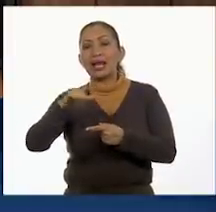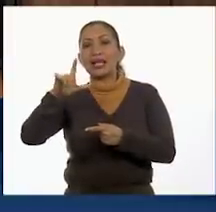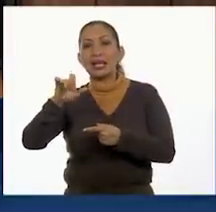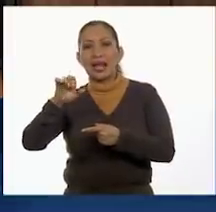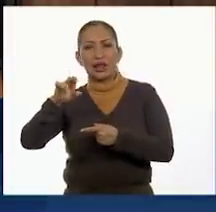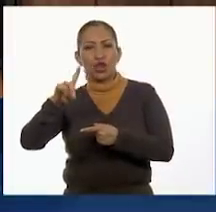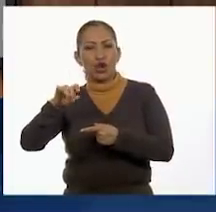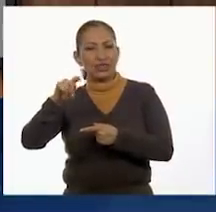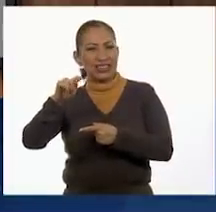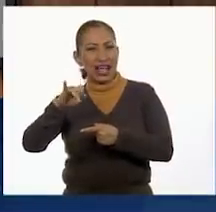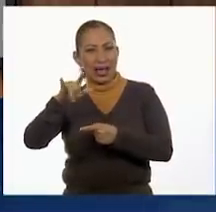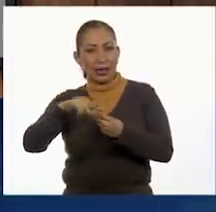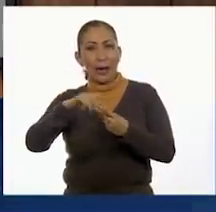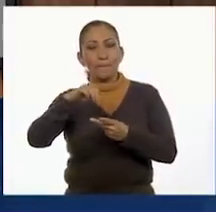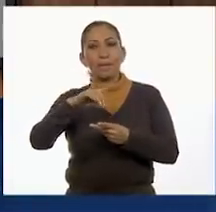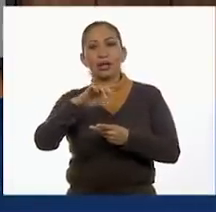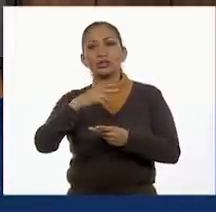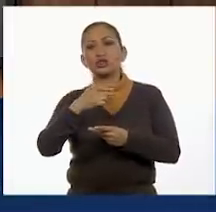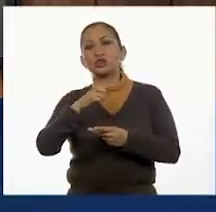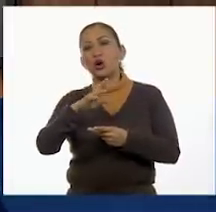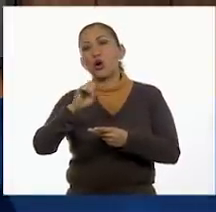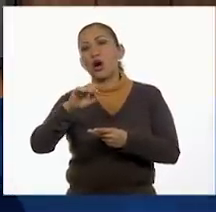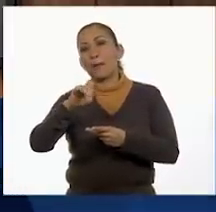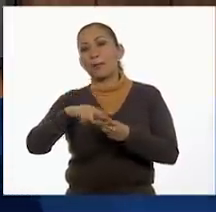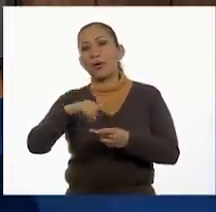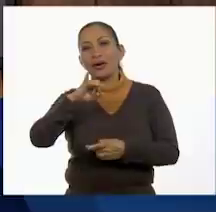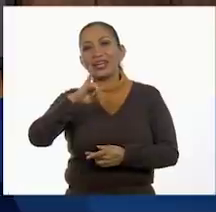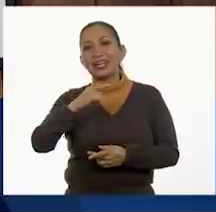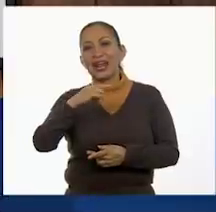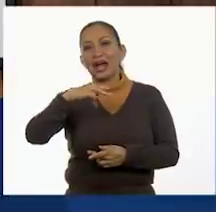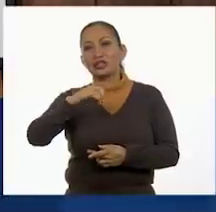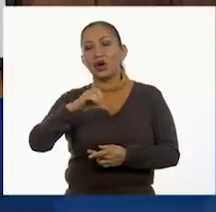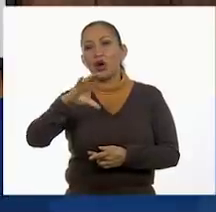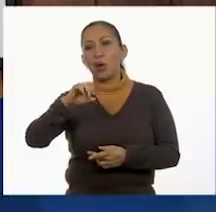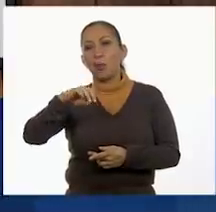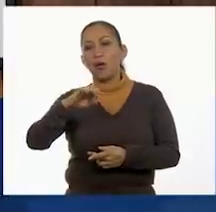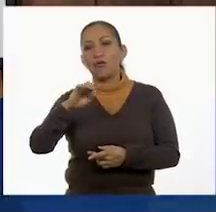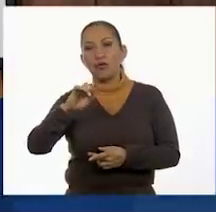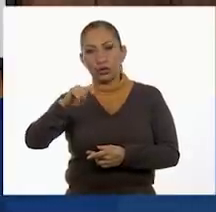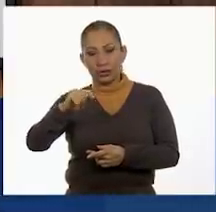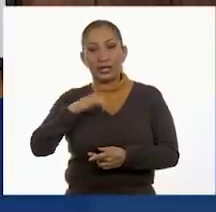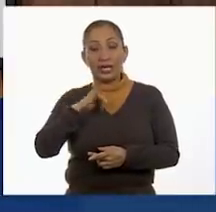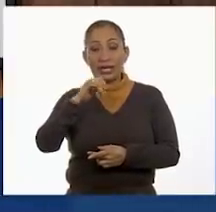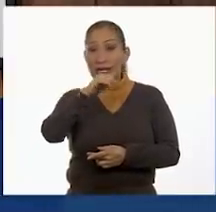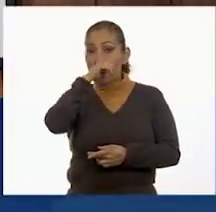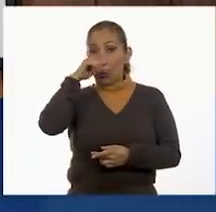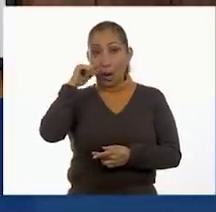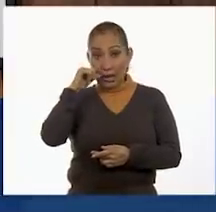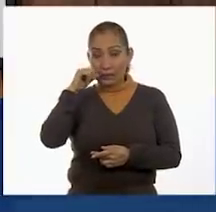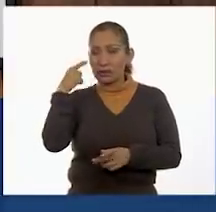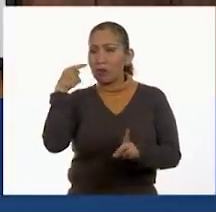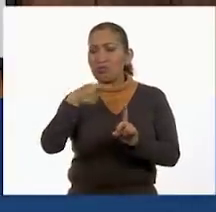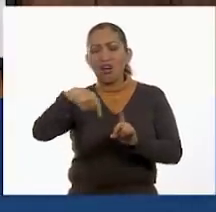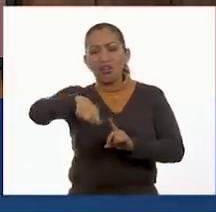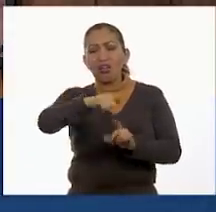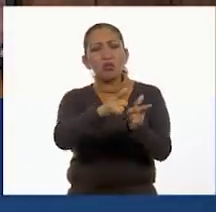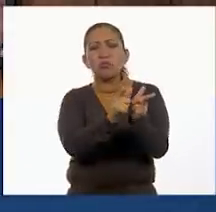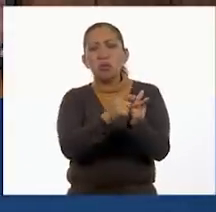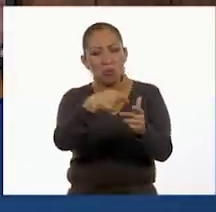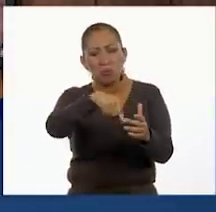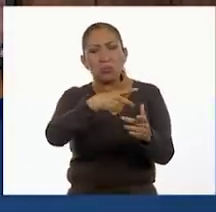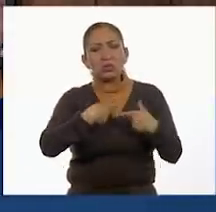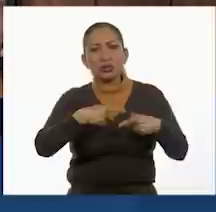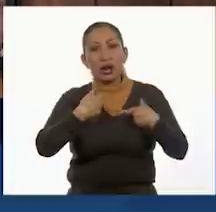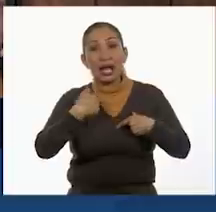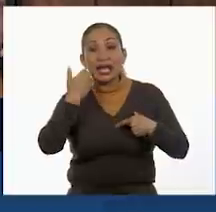de Tejada, Melchor Ocampo, Ignacio Comonfort y Benito Juárez. El principal objetivo de este grupo